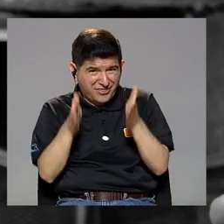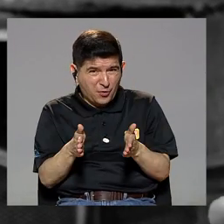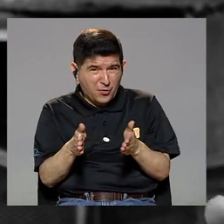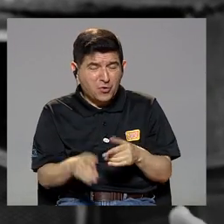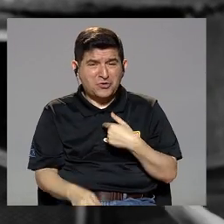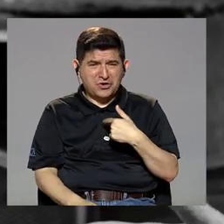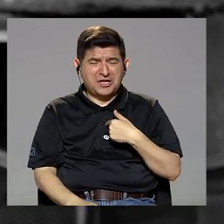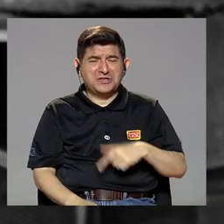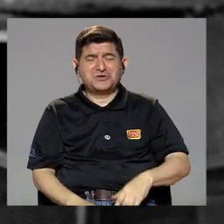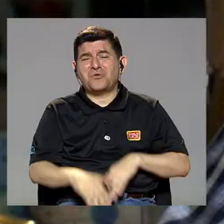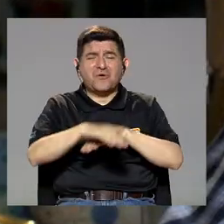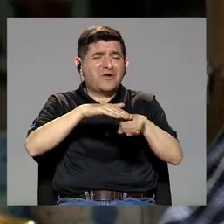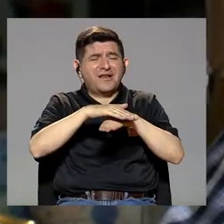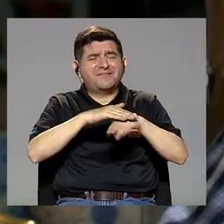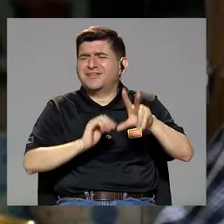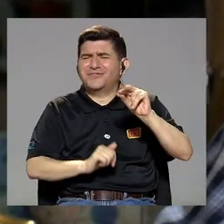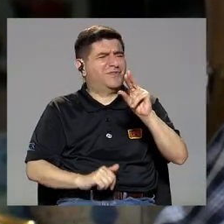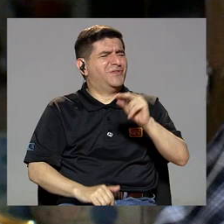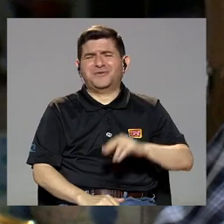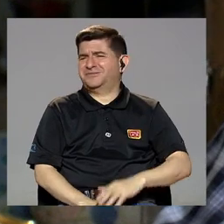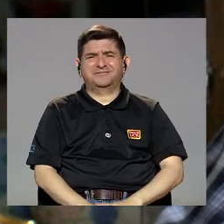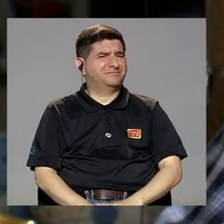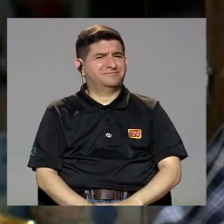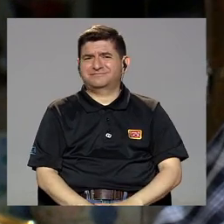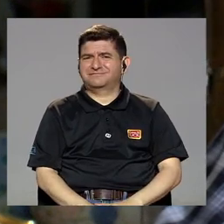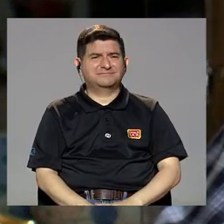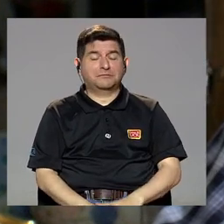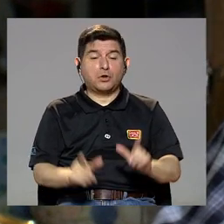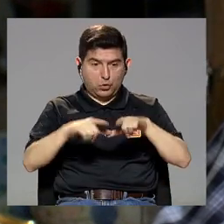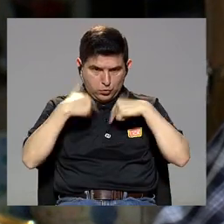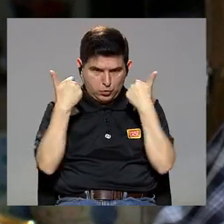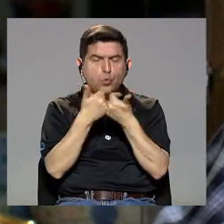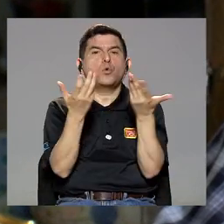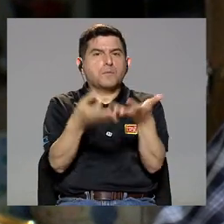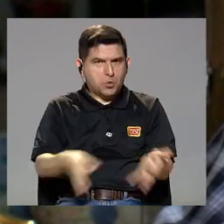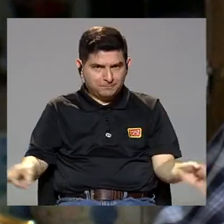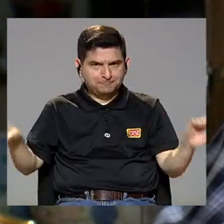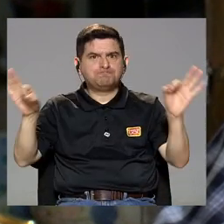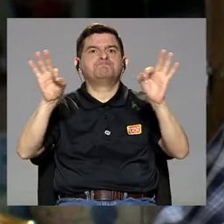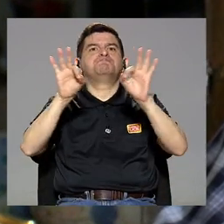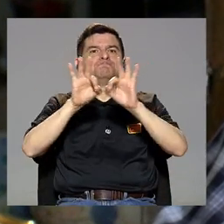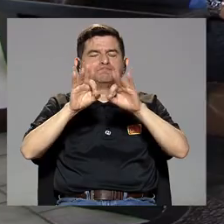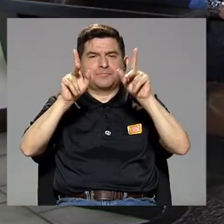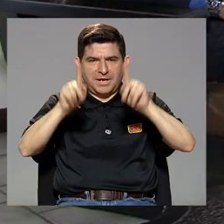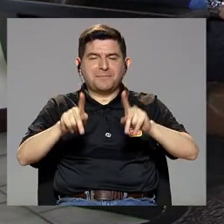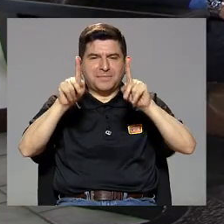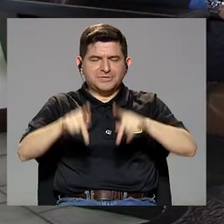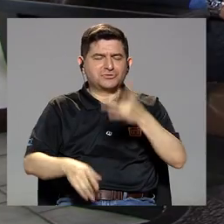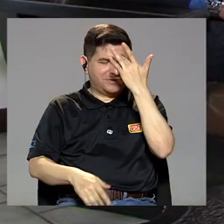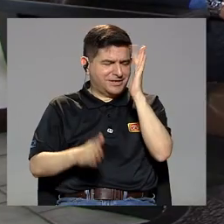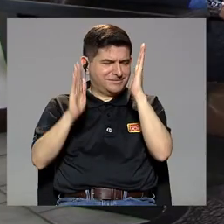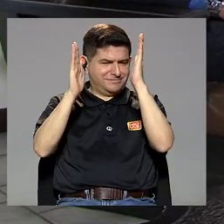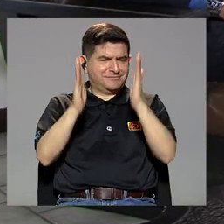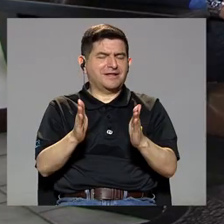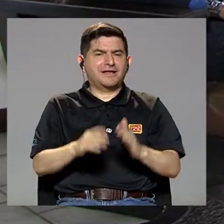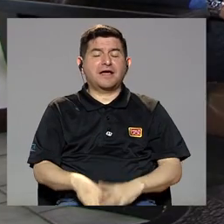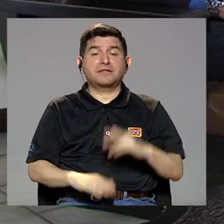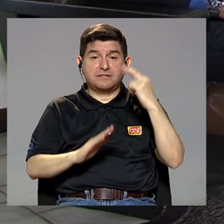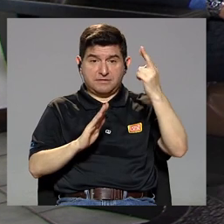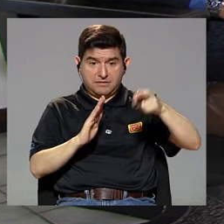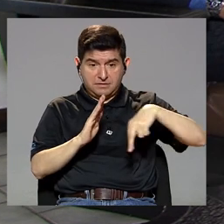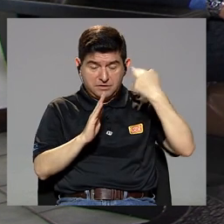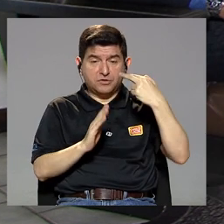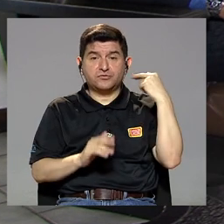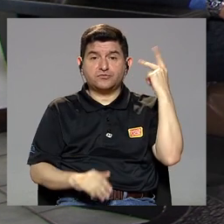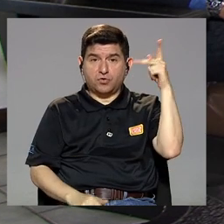esencia no fueron un grupo importantísimo de intelectuales que han jugado un papel en la